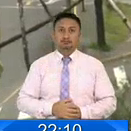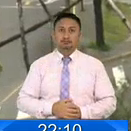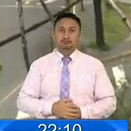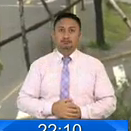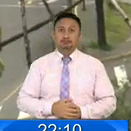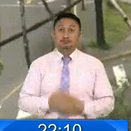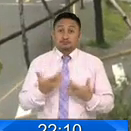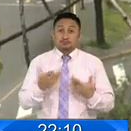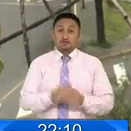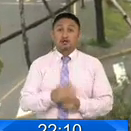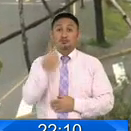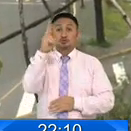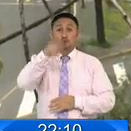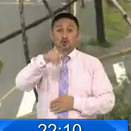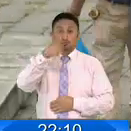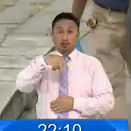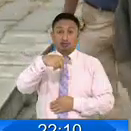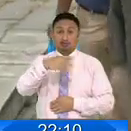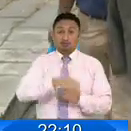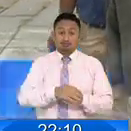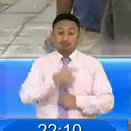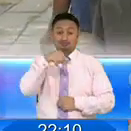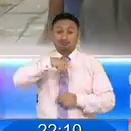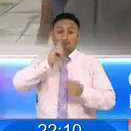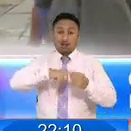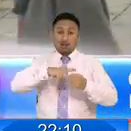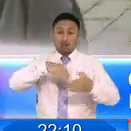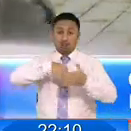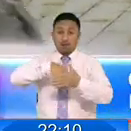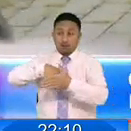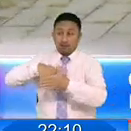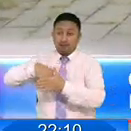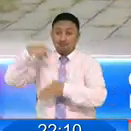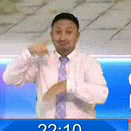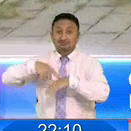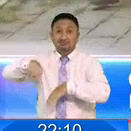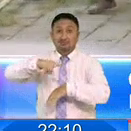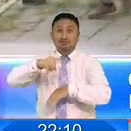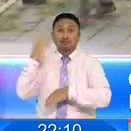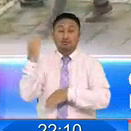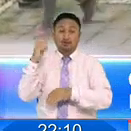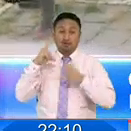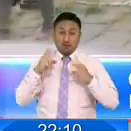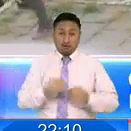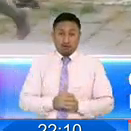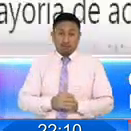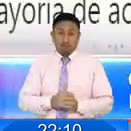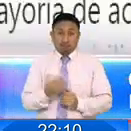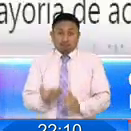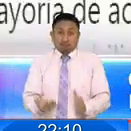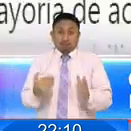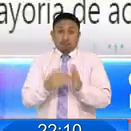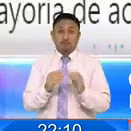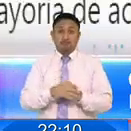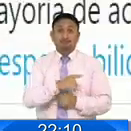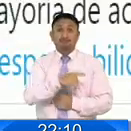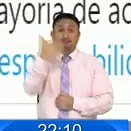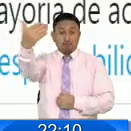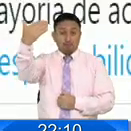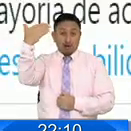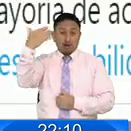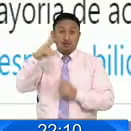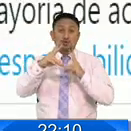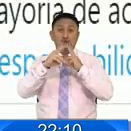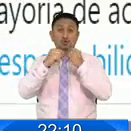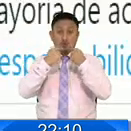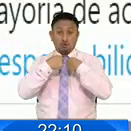Luego de casi dos meses de restricciones en la ciudad de Quito por la emergencia sanitaria, se podría reactivar la economía. El alcalde Jorge Yunda en su cuenta de